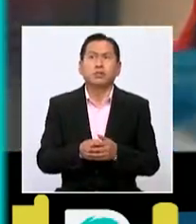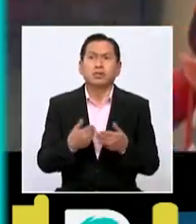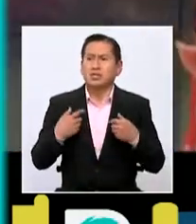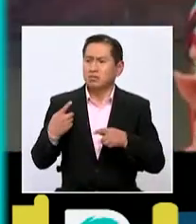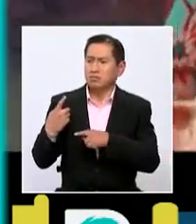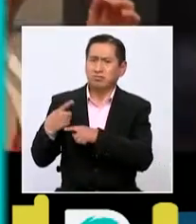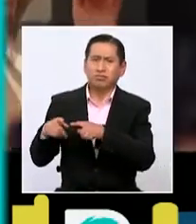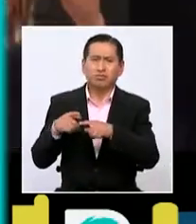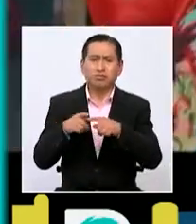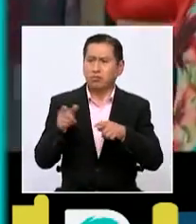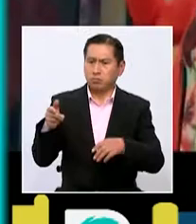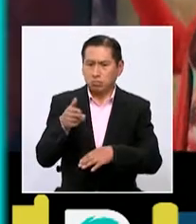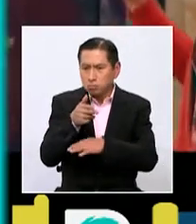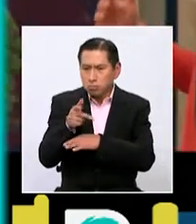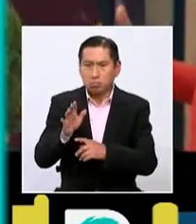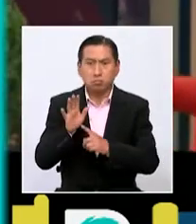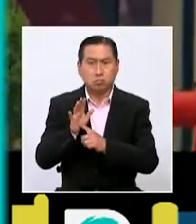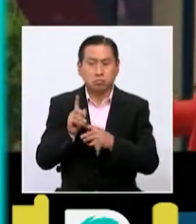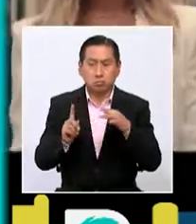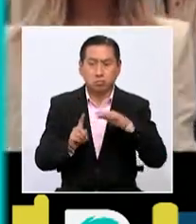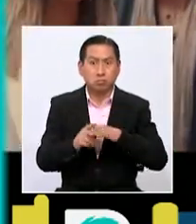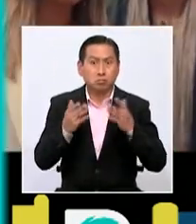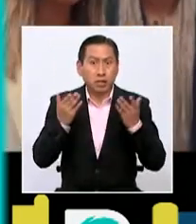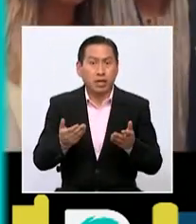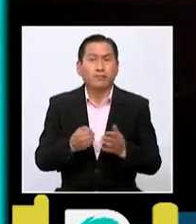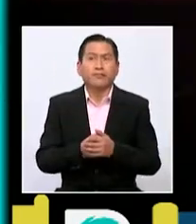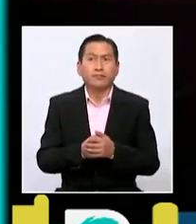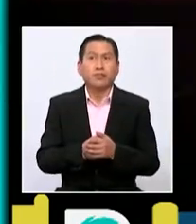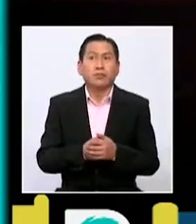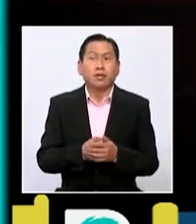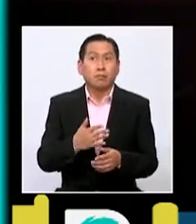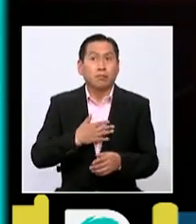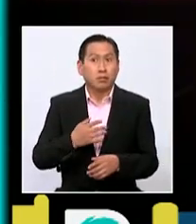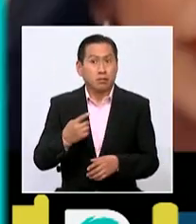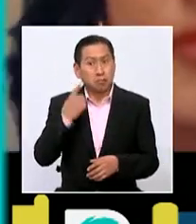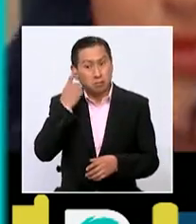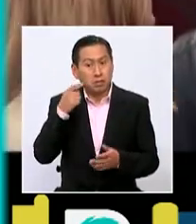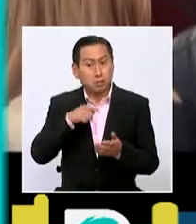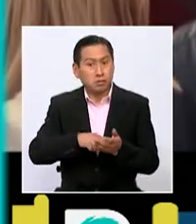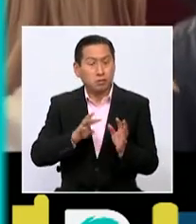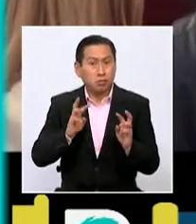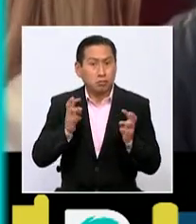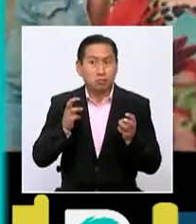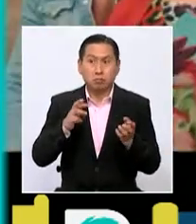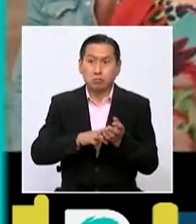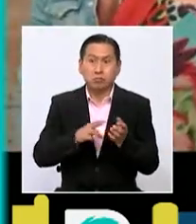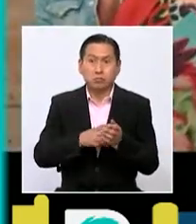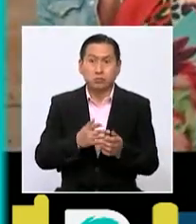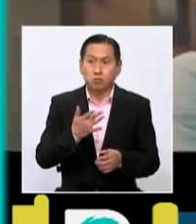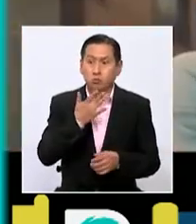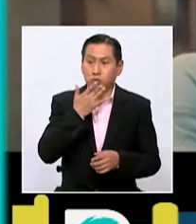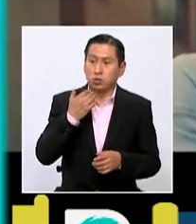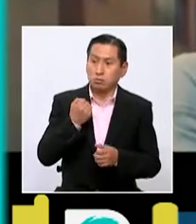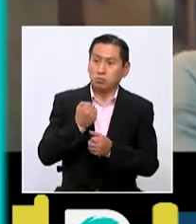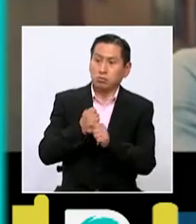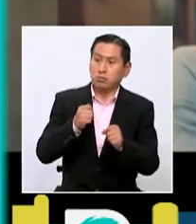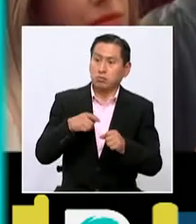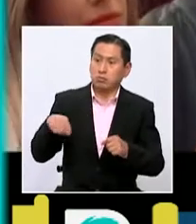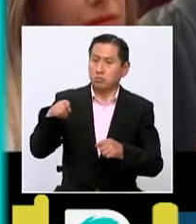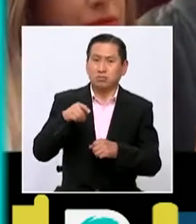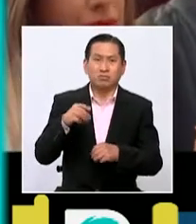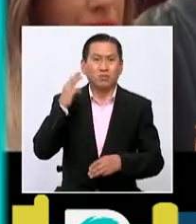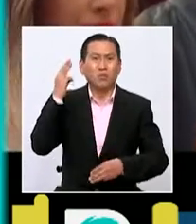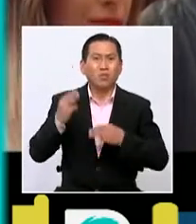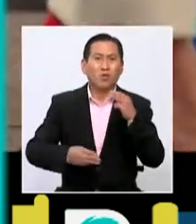mi firma lo vas a ver y lo vas a tener presente. Y creo que debe ser, y creo que afortunadamente la industria a nivel